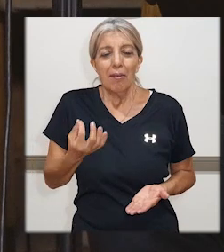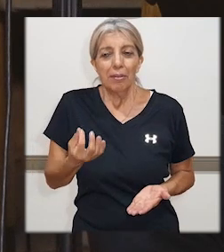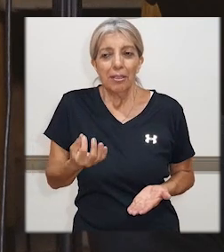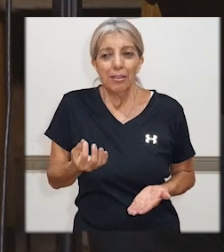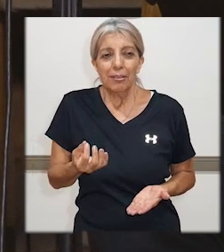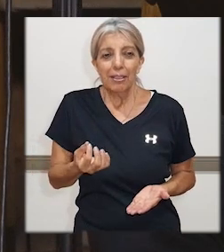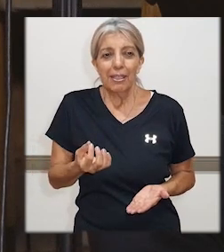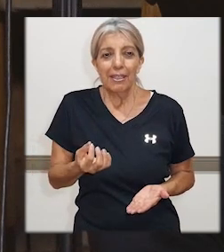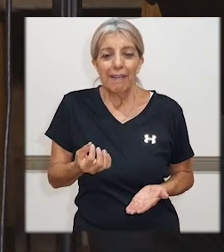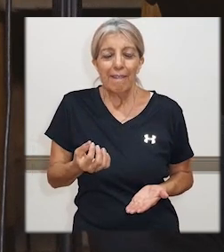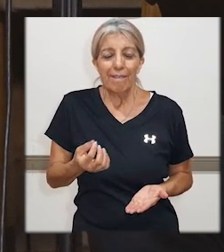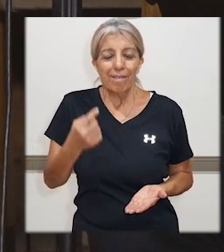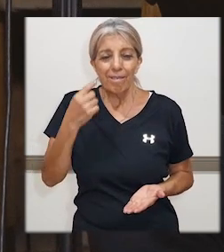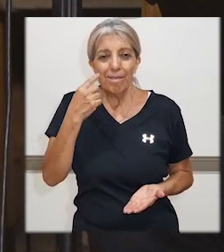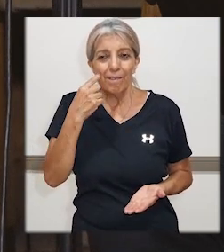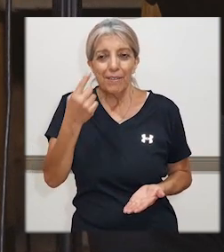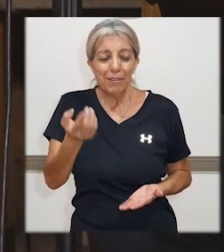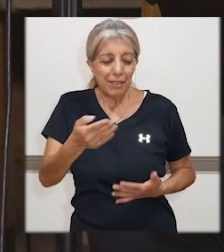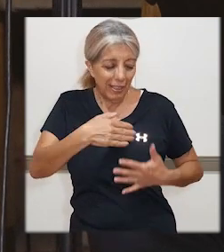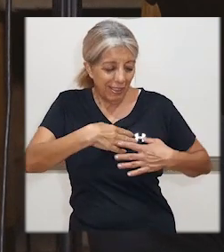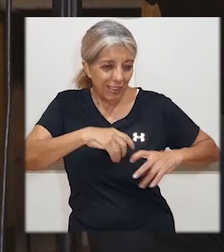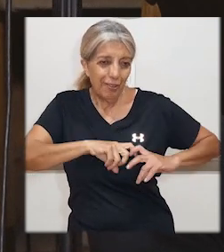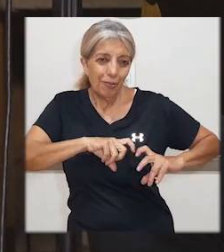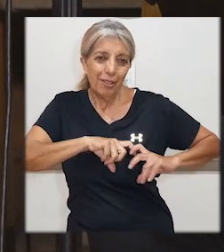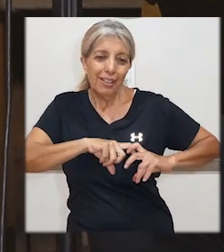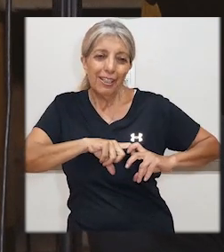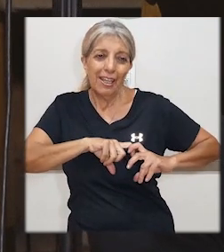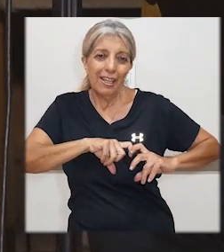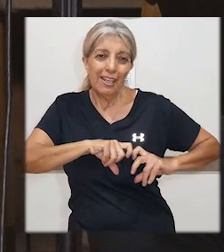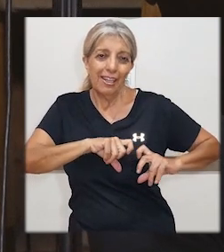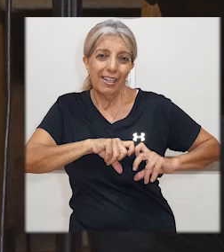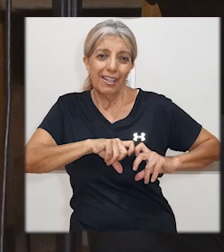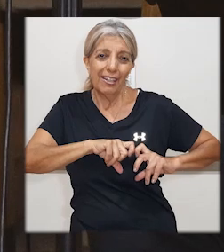se derrama en mi